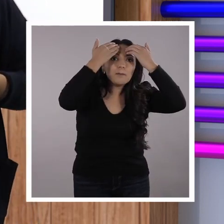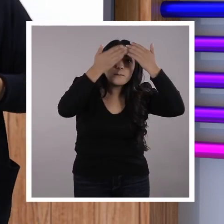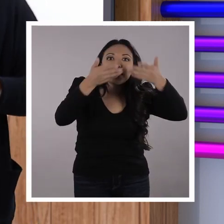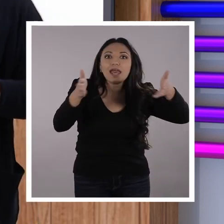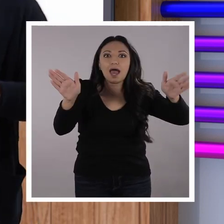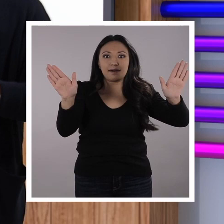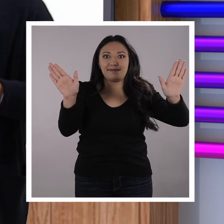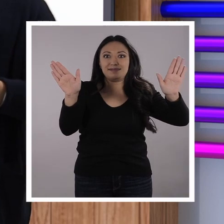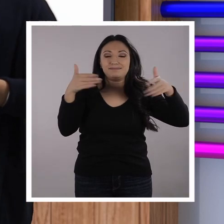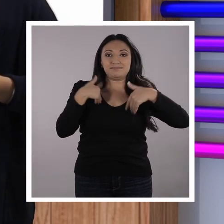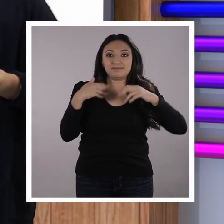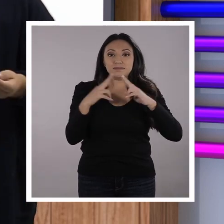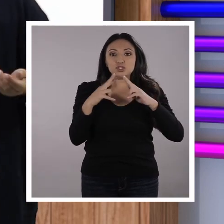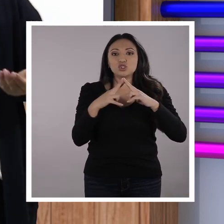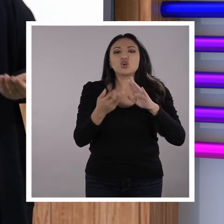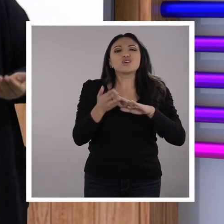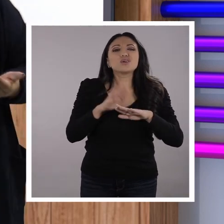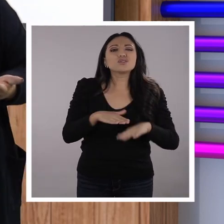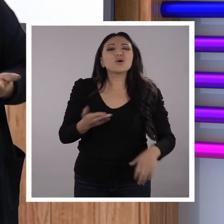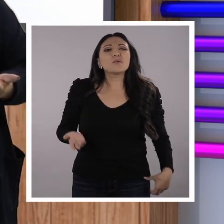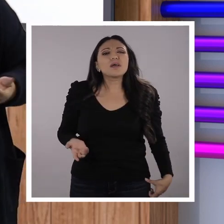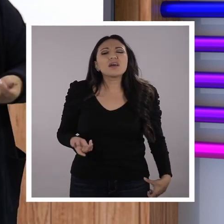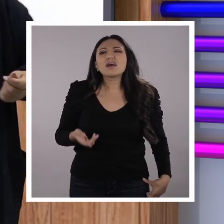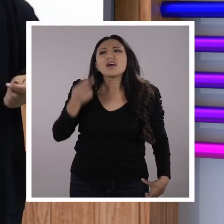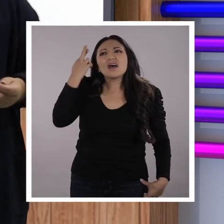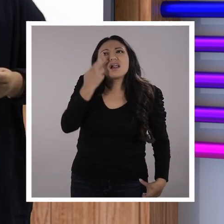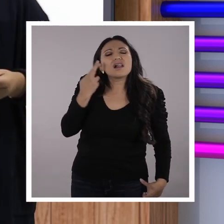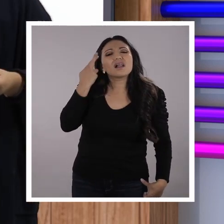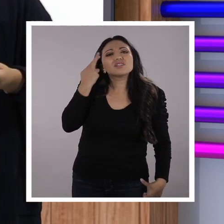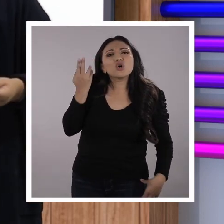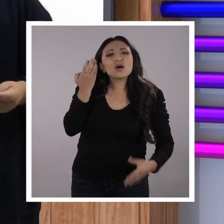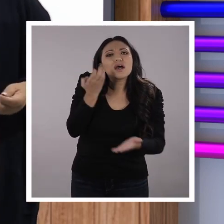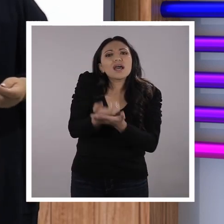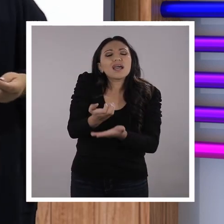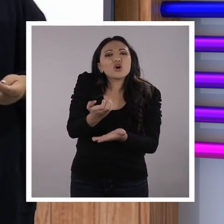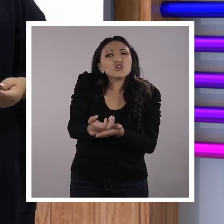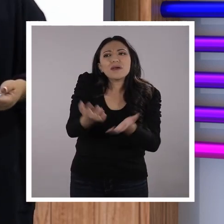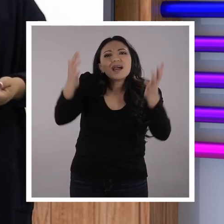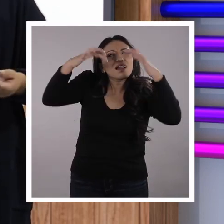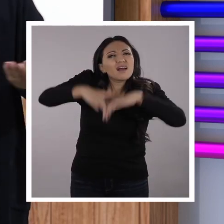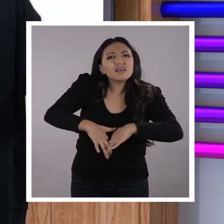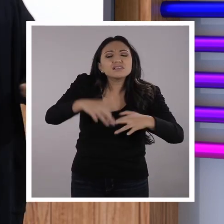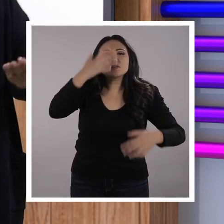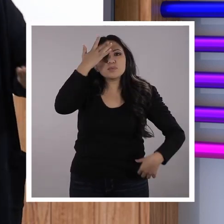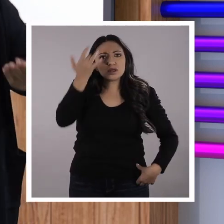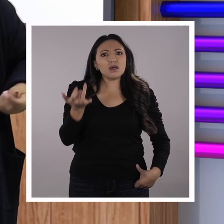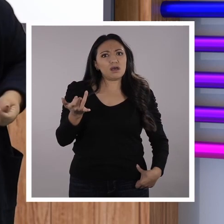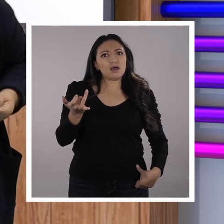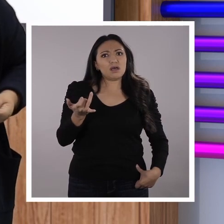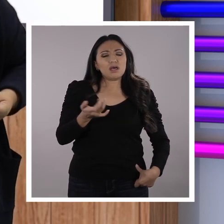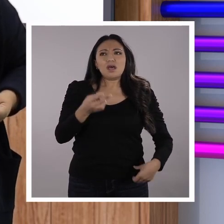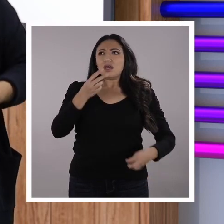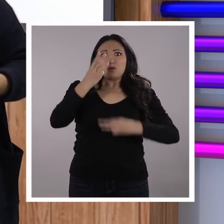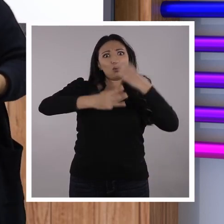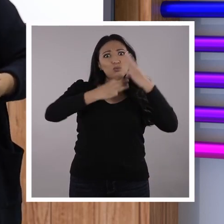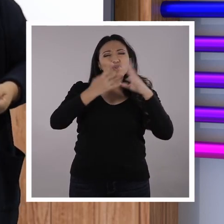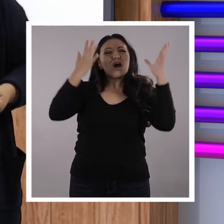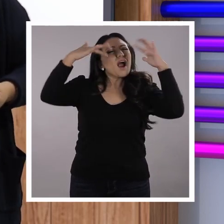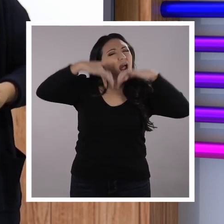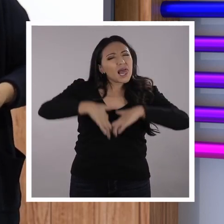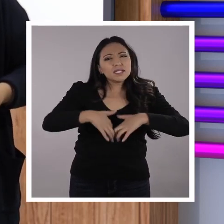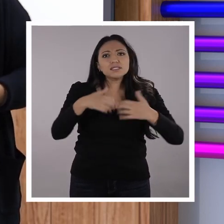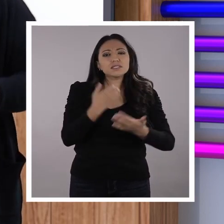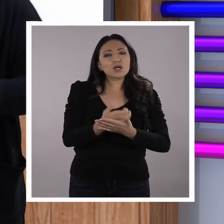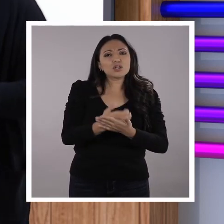yo quiero ampliar mis conocimientos sobre cuáles son las causas de las crisis económicas en el mundo. Hay una crisis muy fuerte. ¿Cuáles